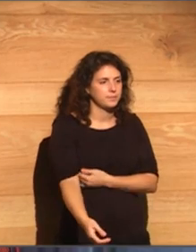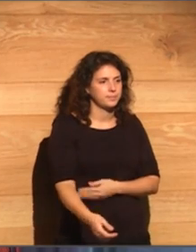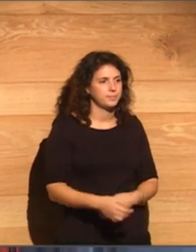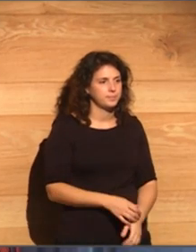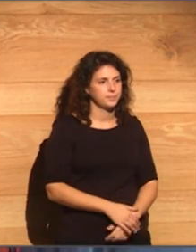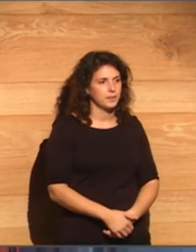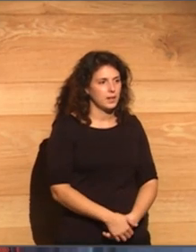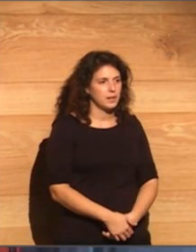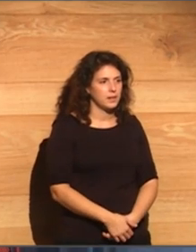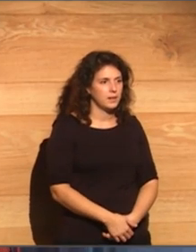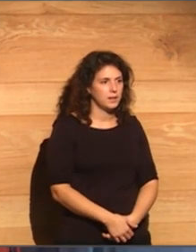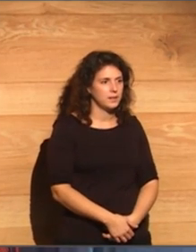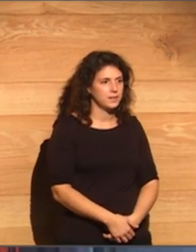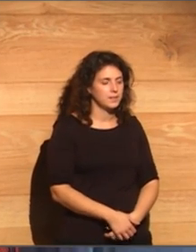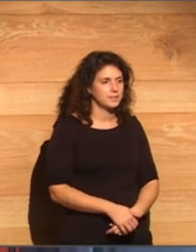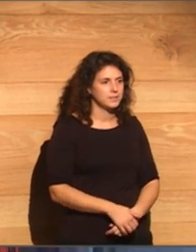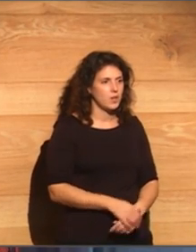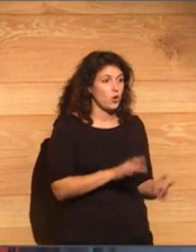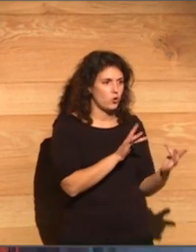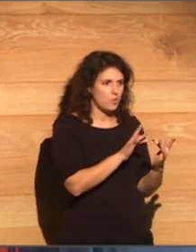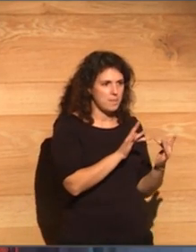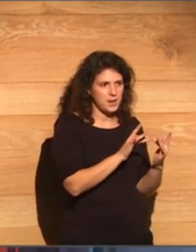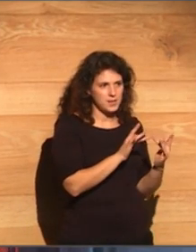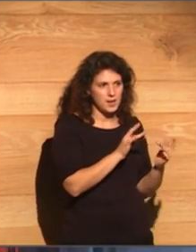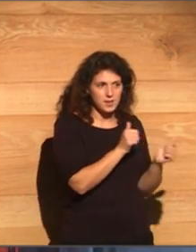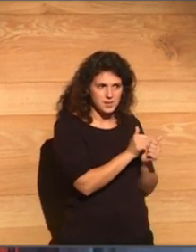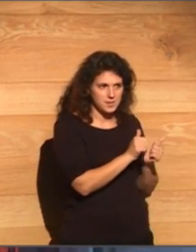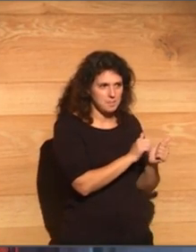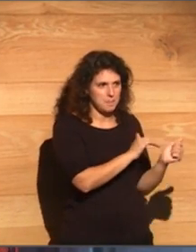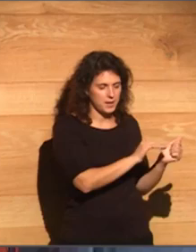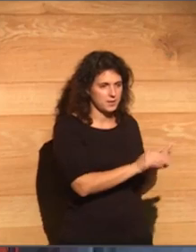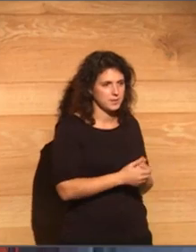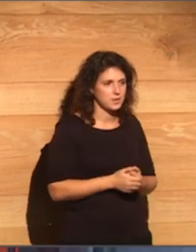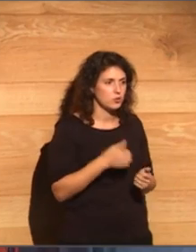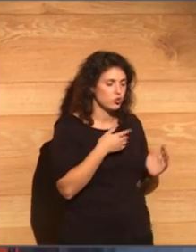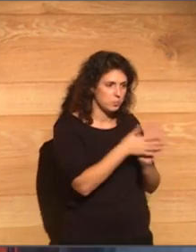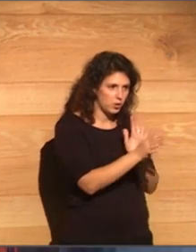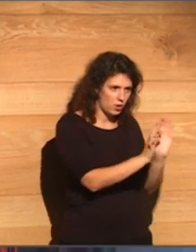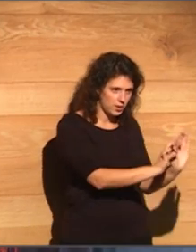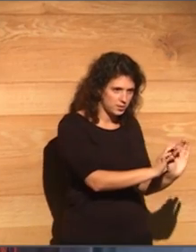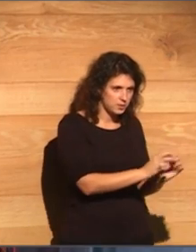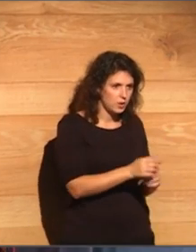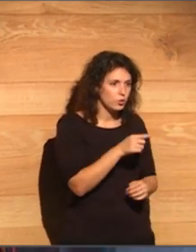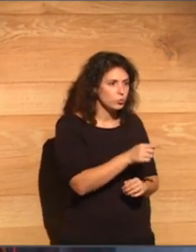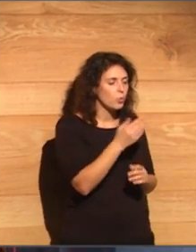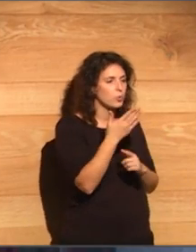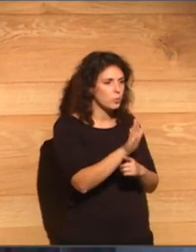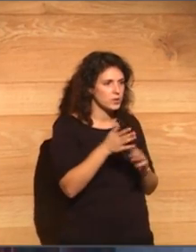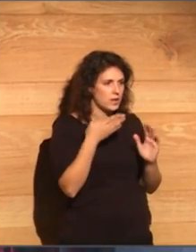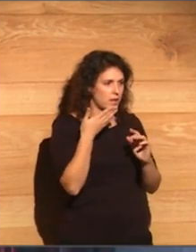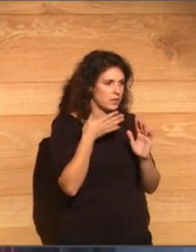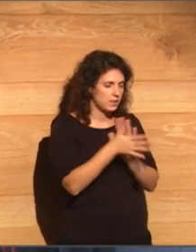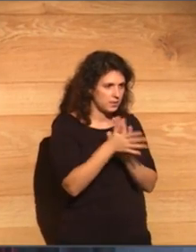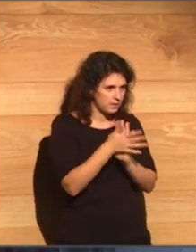las malas compañías. Yo explico todo por eso. Muchas gracias. Bueno. pero no me refiero... Desarrolla tu propuesta, por favor. No me